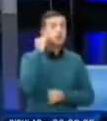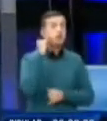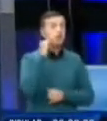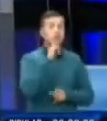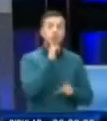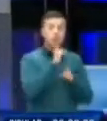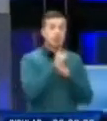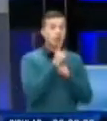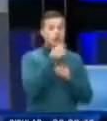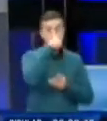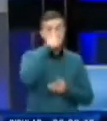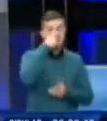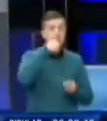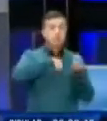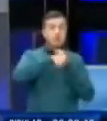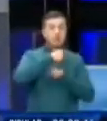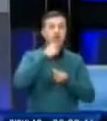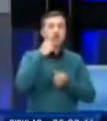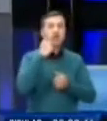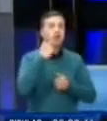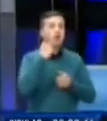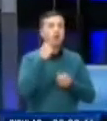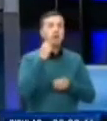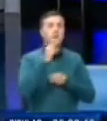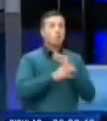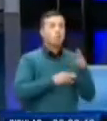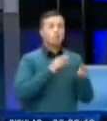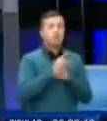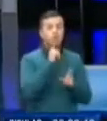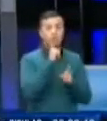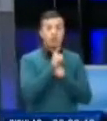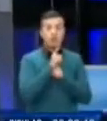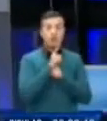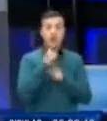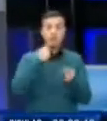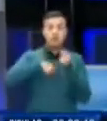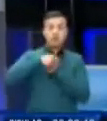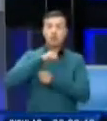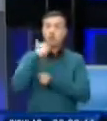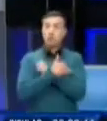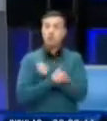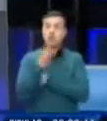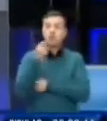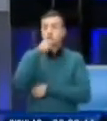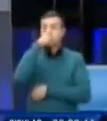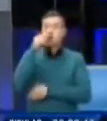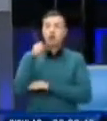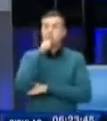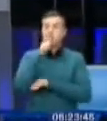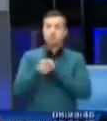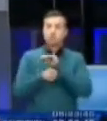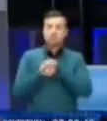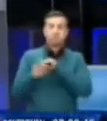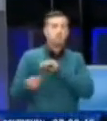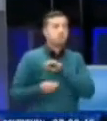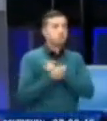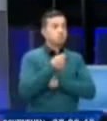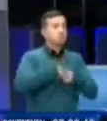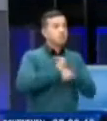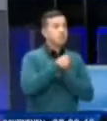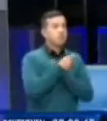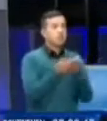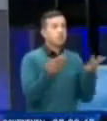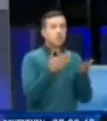transnacional del narcotráfico se deriva al microtráfico y también se deriva el tema de la trata de